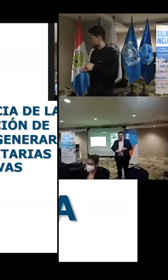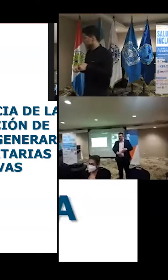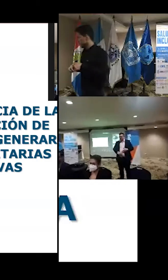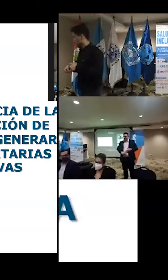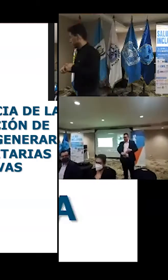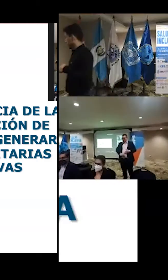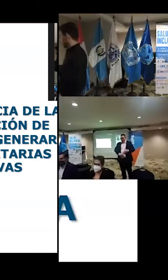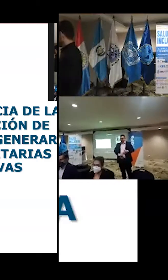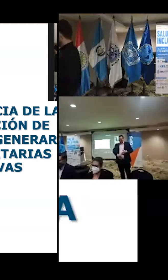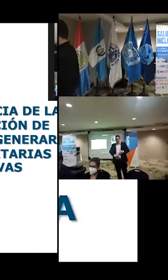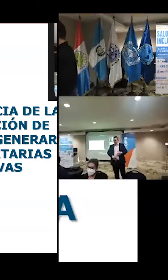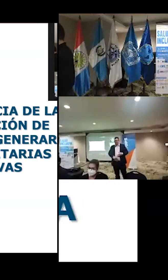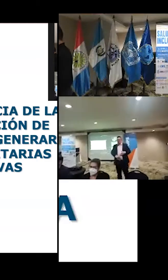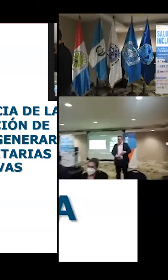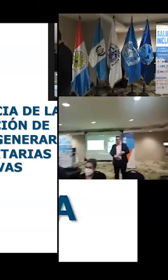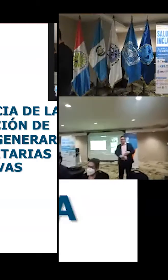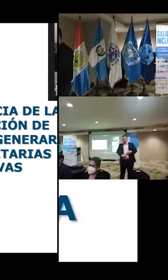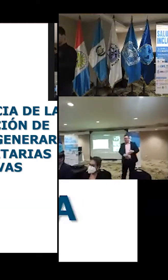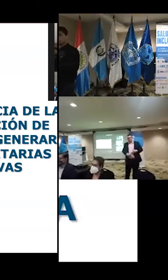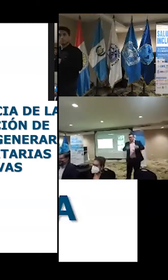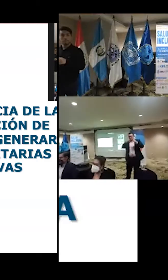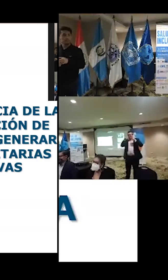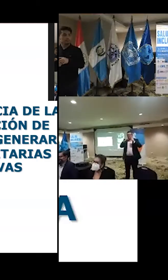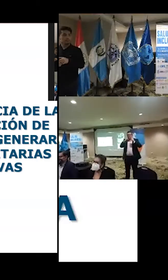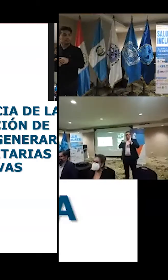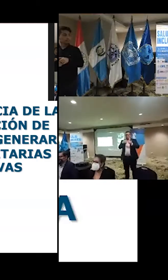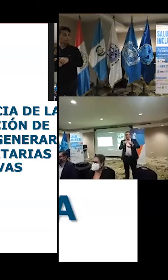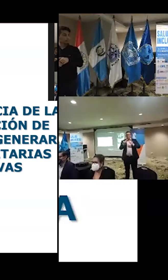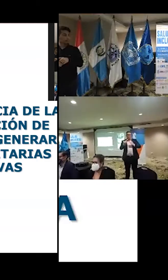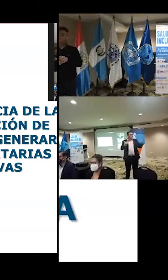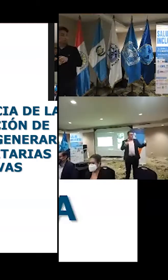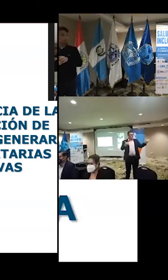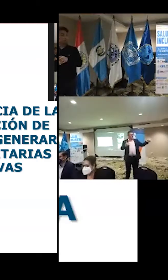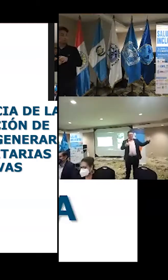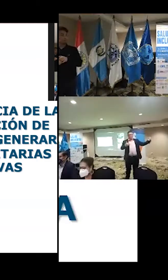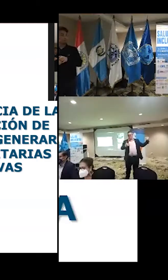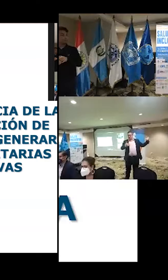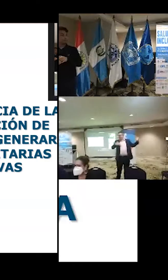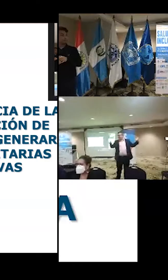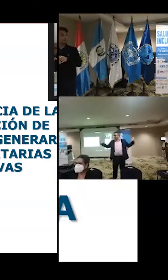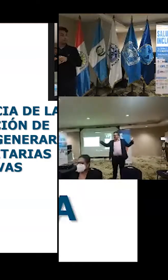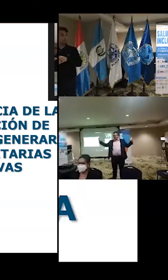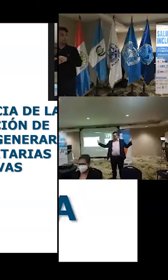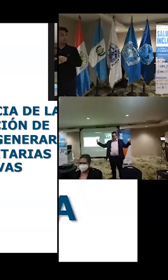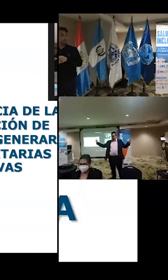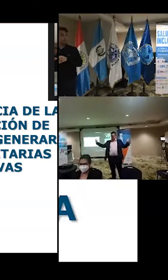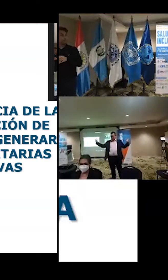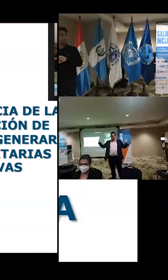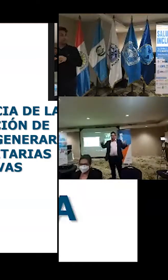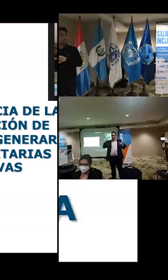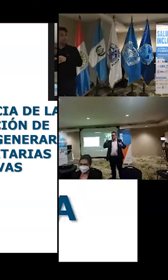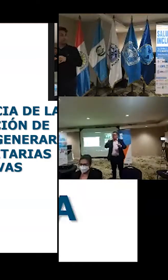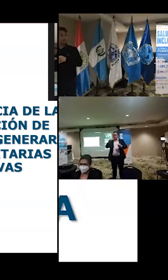visual. Tengo una camisa, un saco, uso lentes también para poder un poco describir cómo